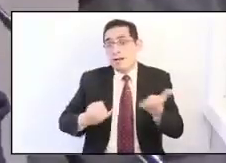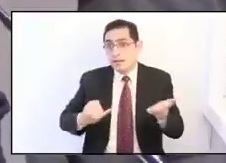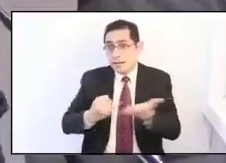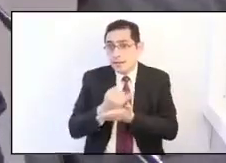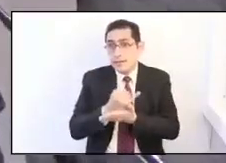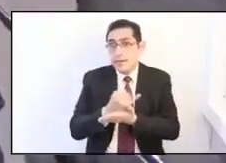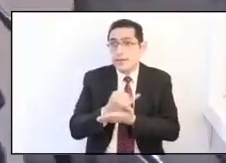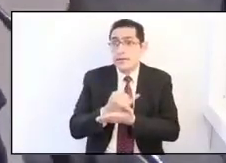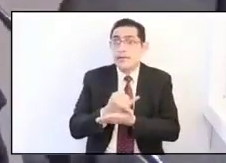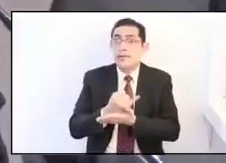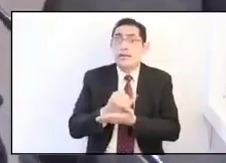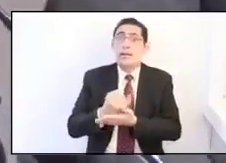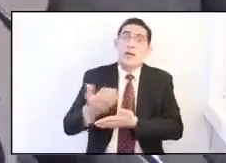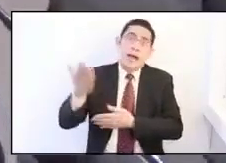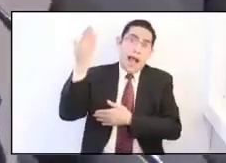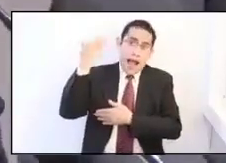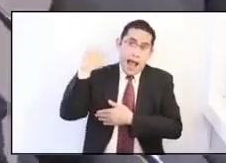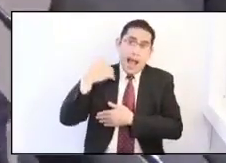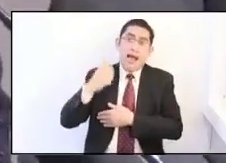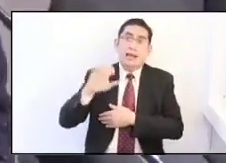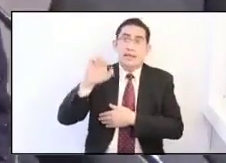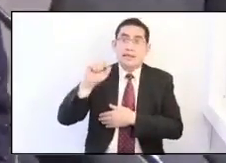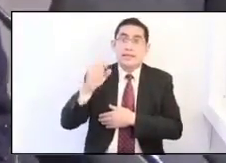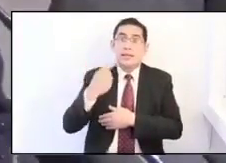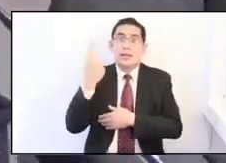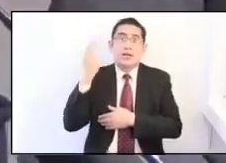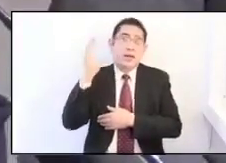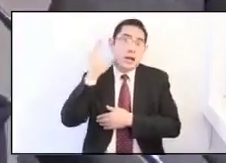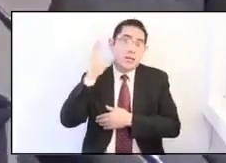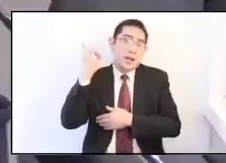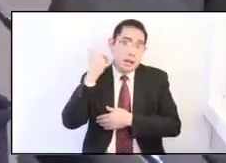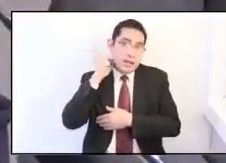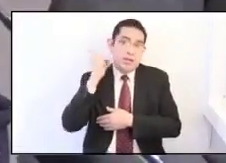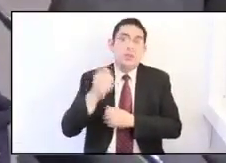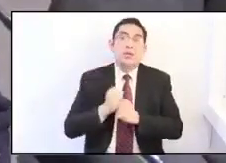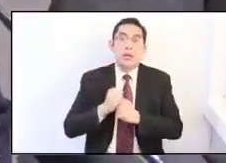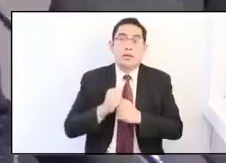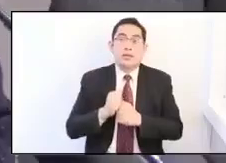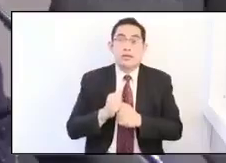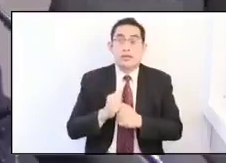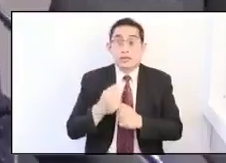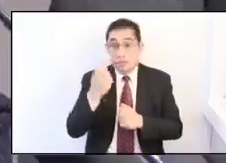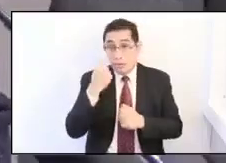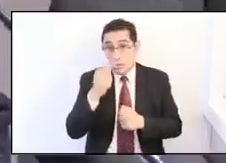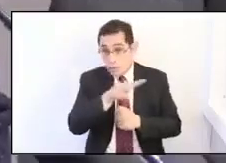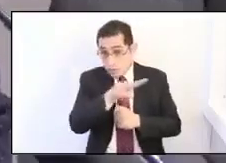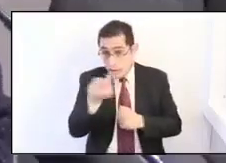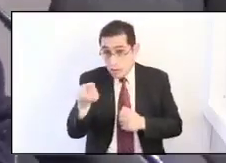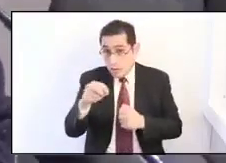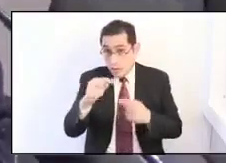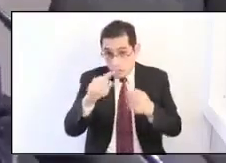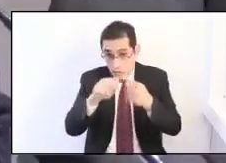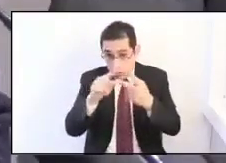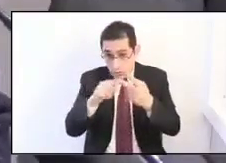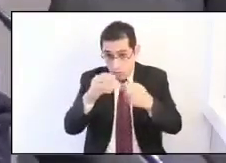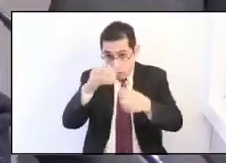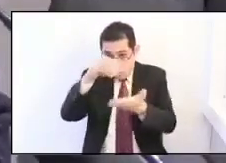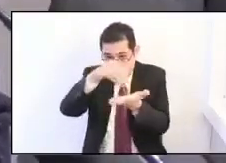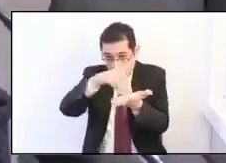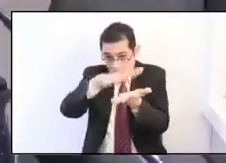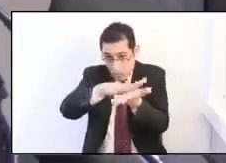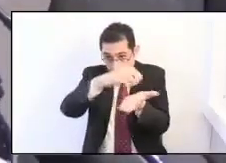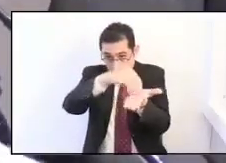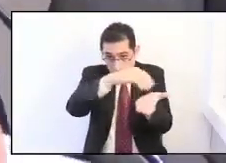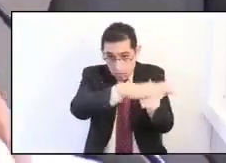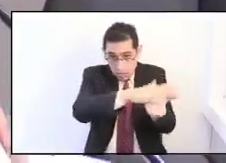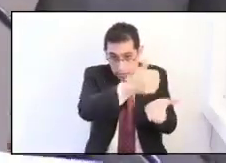trámite por la anterior legislatura. Ustedes se dan cuenta que, bueno, pues están plasmados los puntos que ustedes nos hicieron llegar